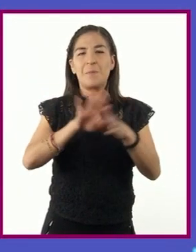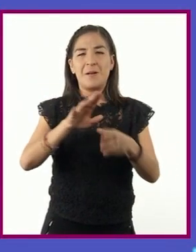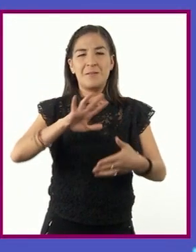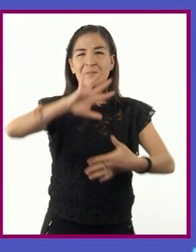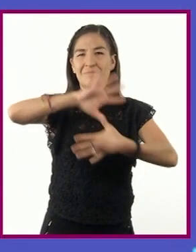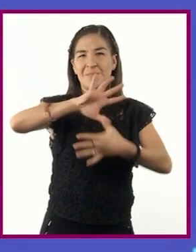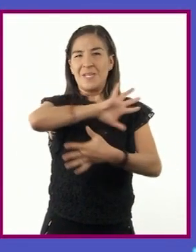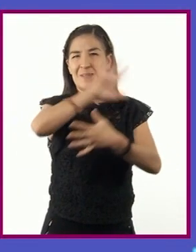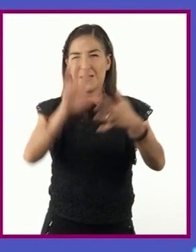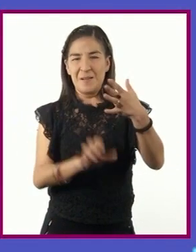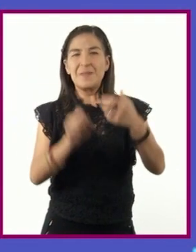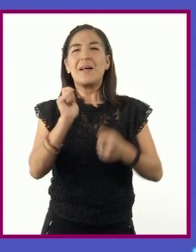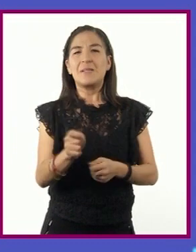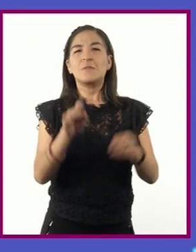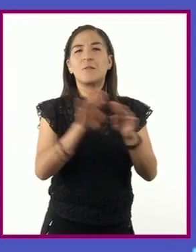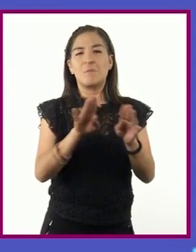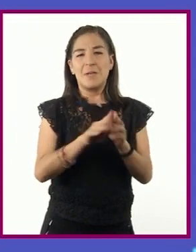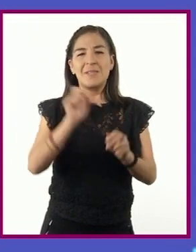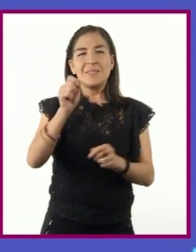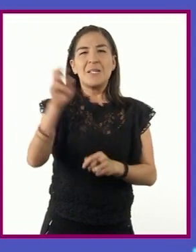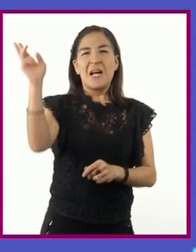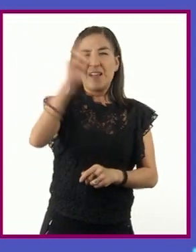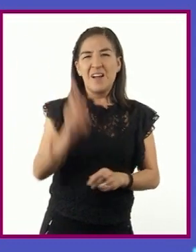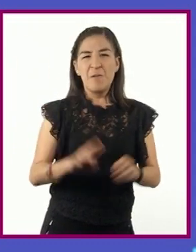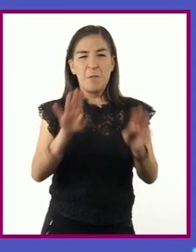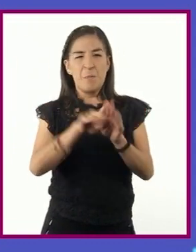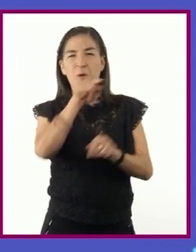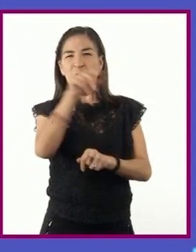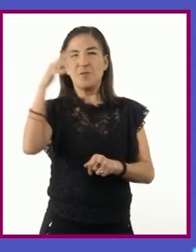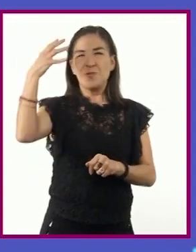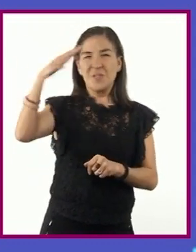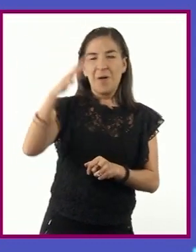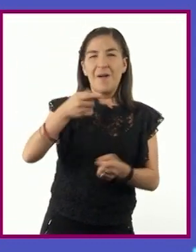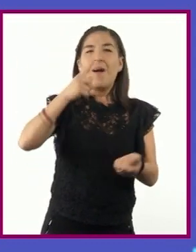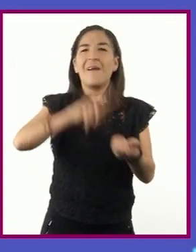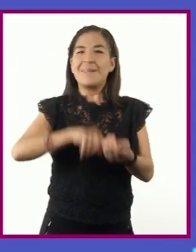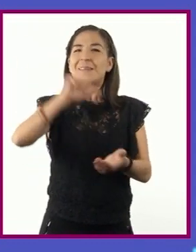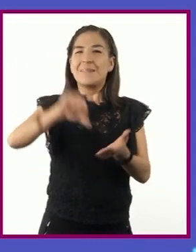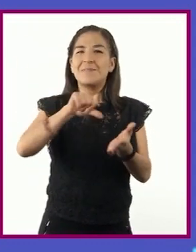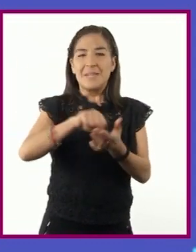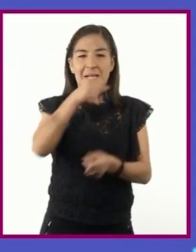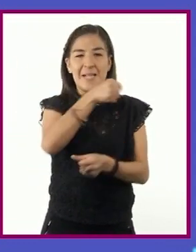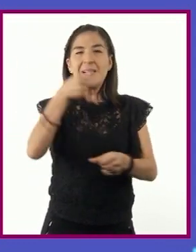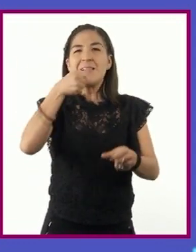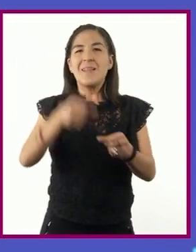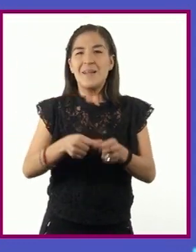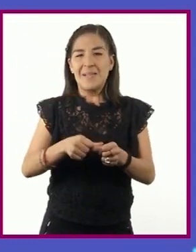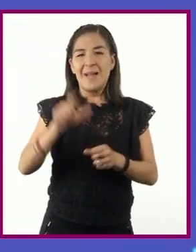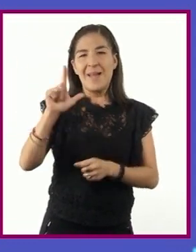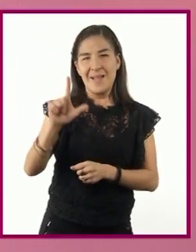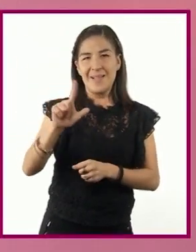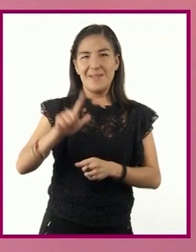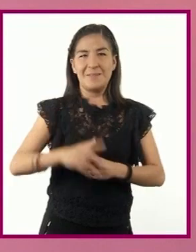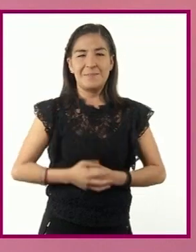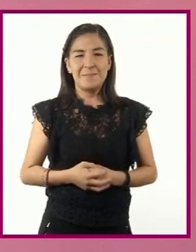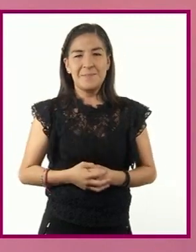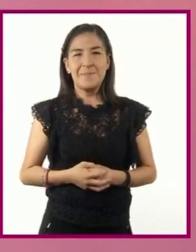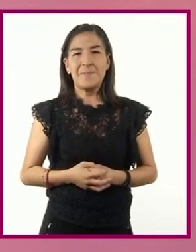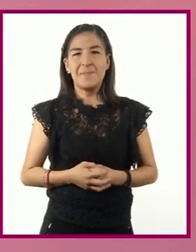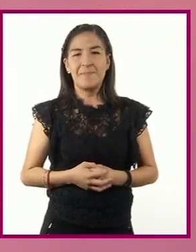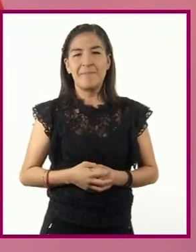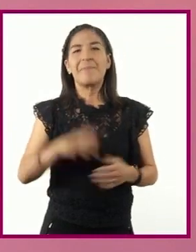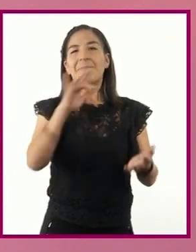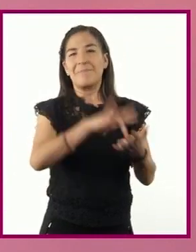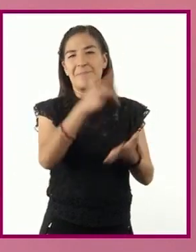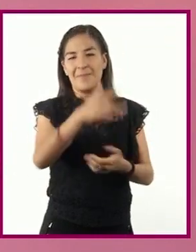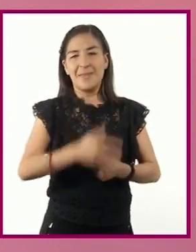se acomodan como los rayos de un barroquismo sol, cuyo centro es una letra L.